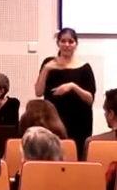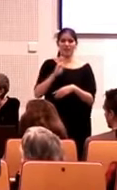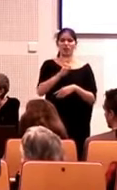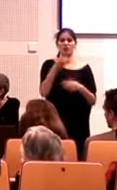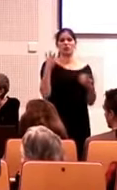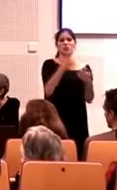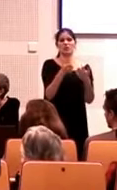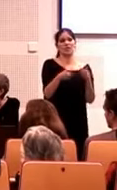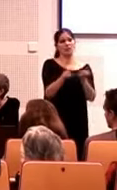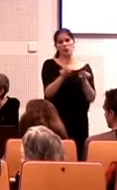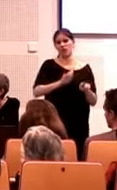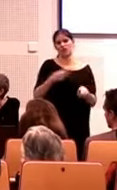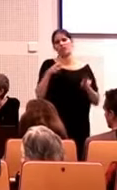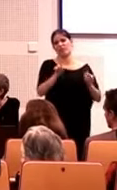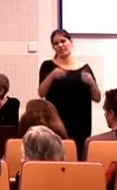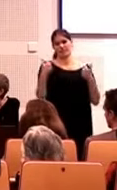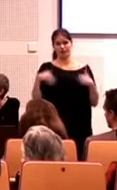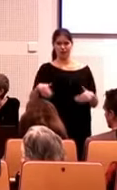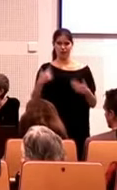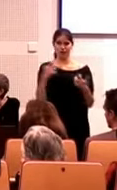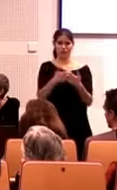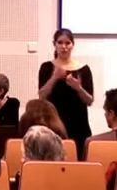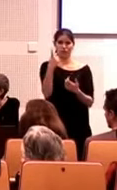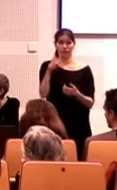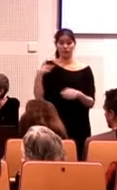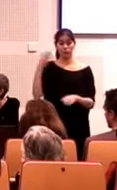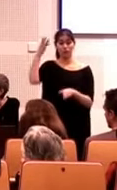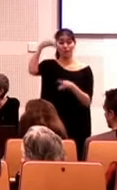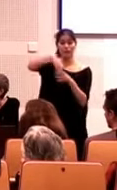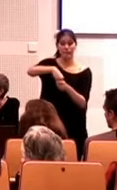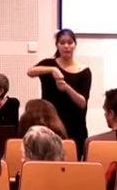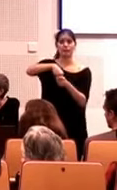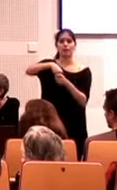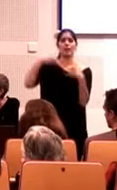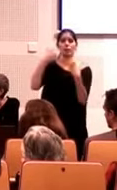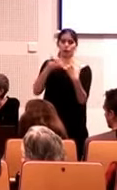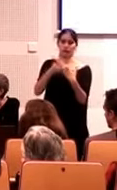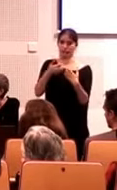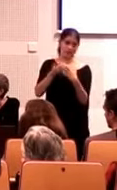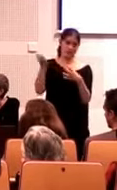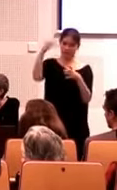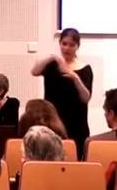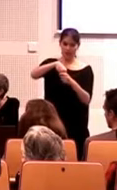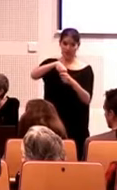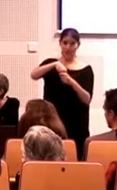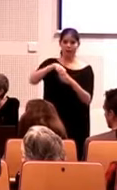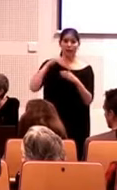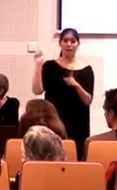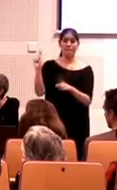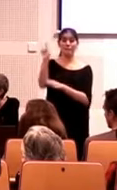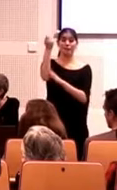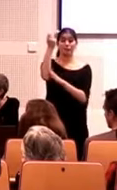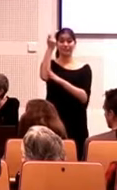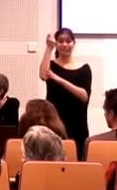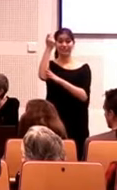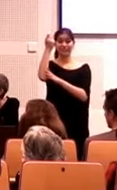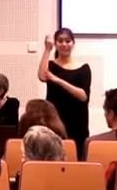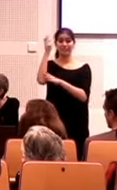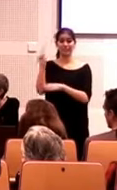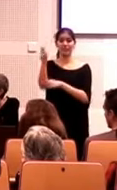esto se acabara un poco. Entonces ahí ya me metí mucho en la lucha. Conseguí hacer